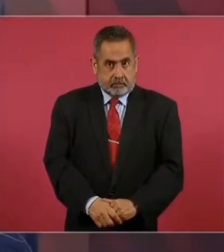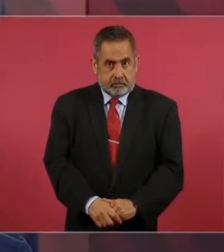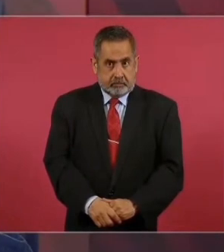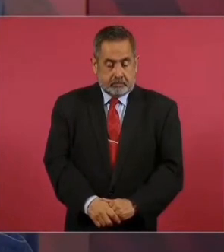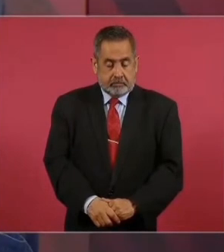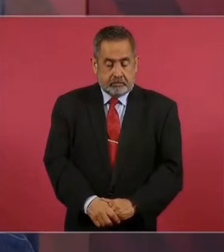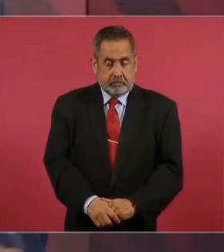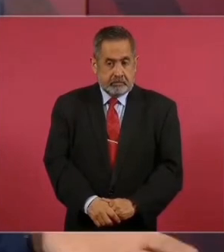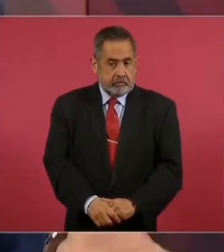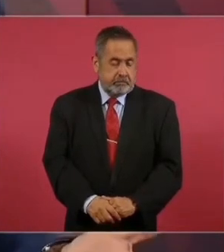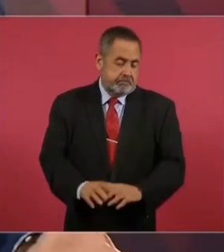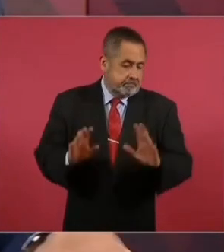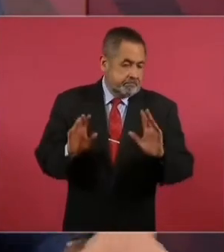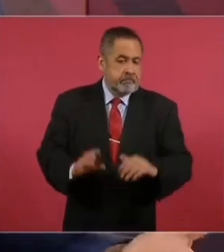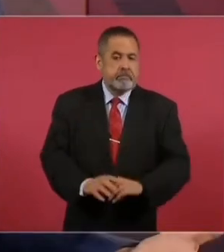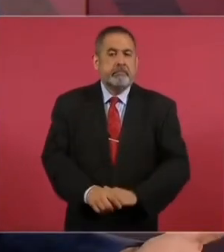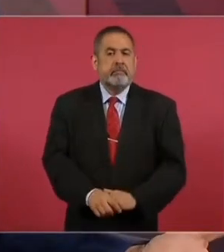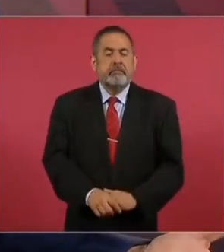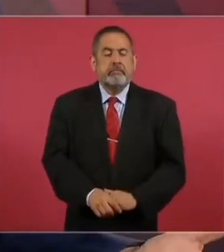Entonces,